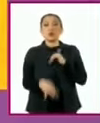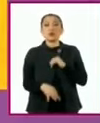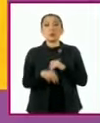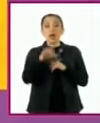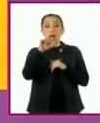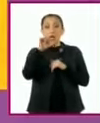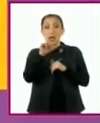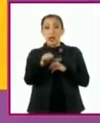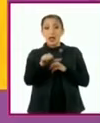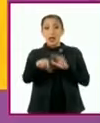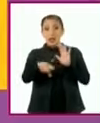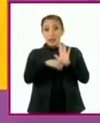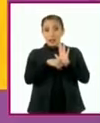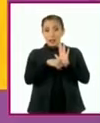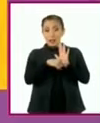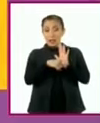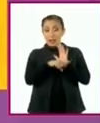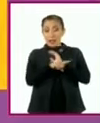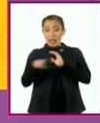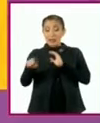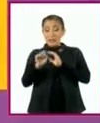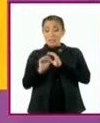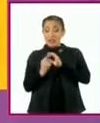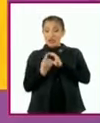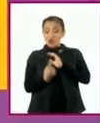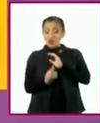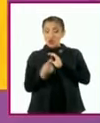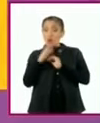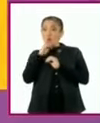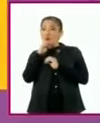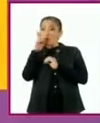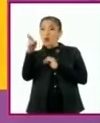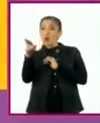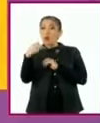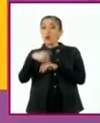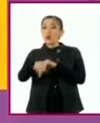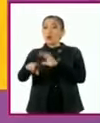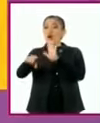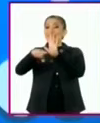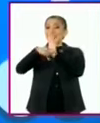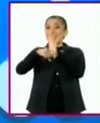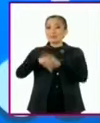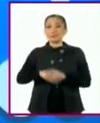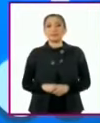finalmente, A negativa entre 21 es igual a un número negativo.